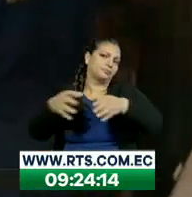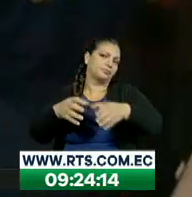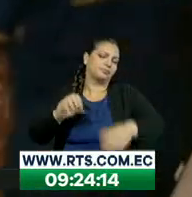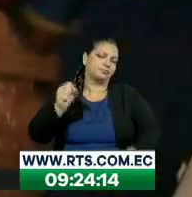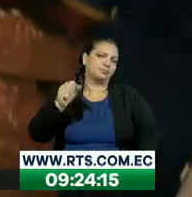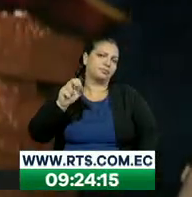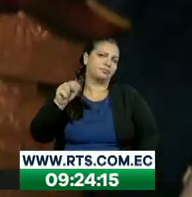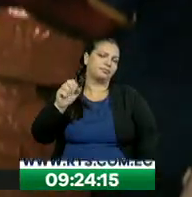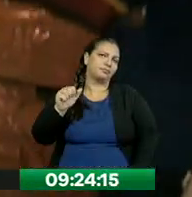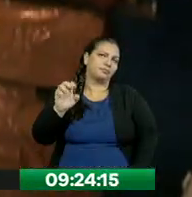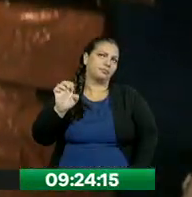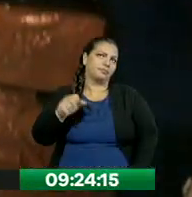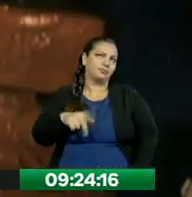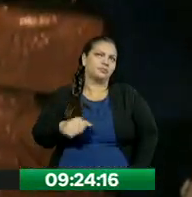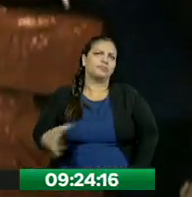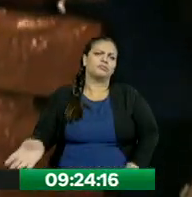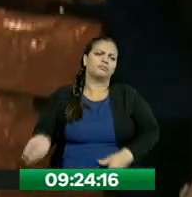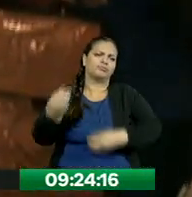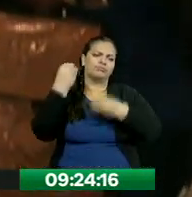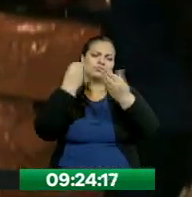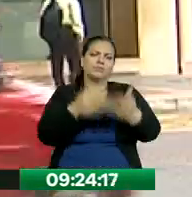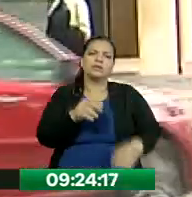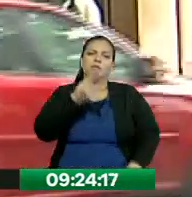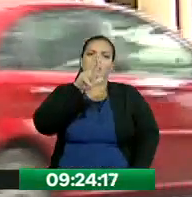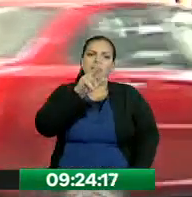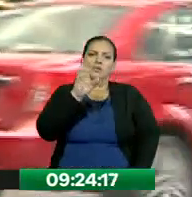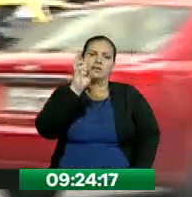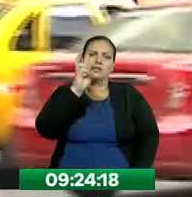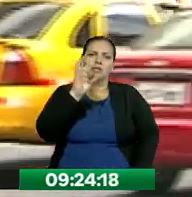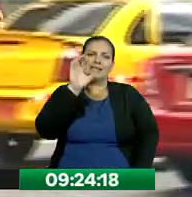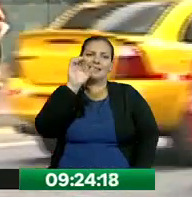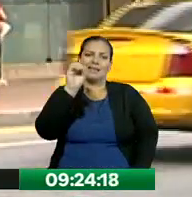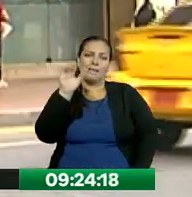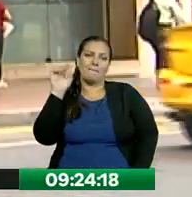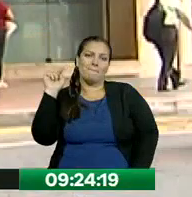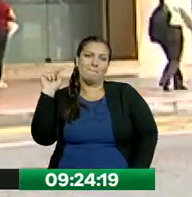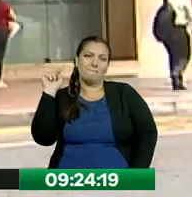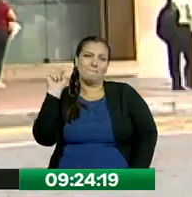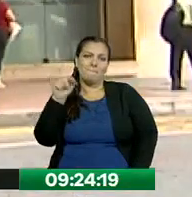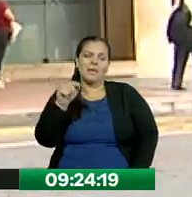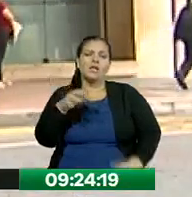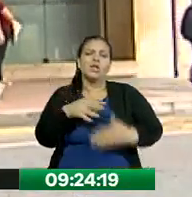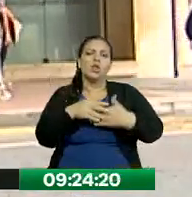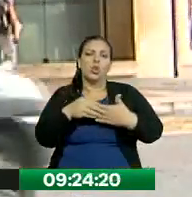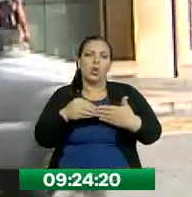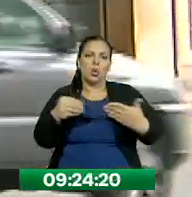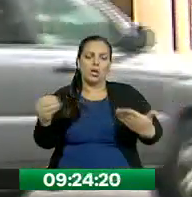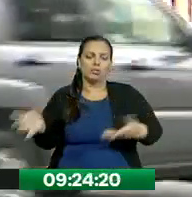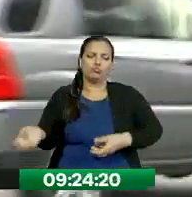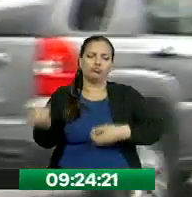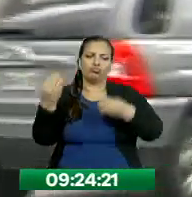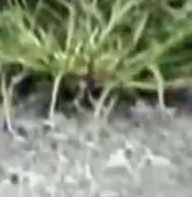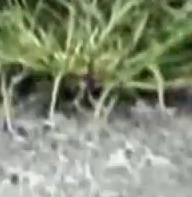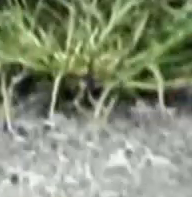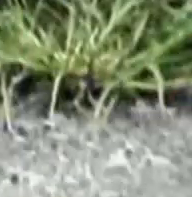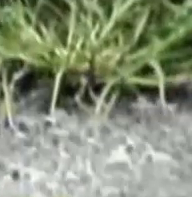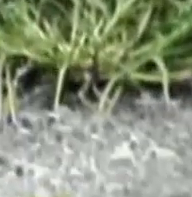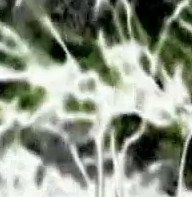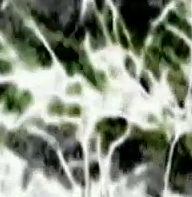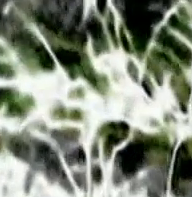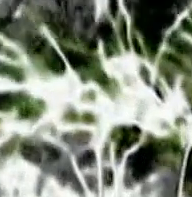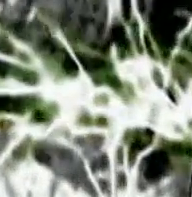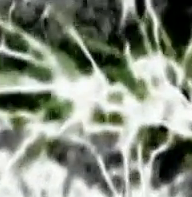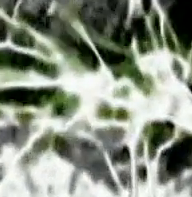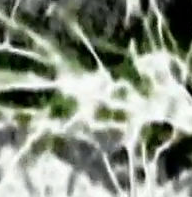donado $366,000 en mercadería a la Fiscalía a nivel nacional. Informó Roselena Vascones.